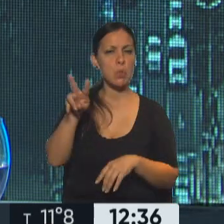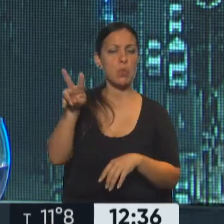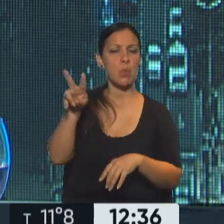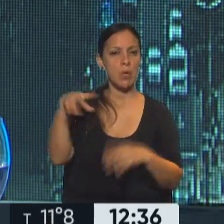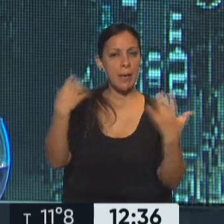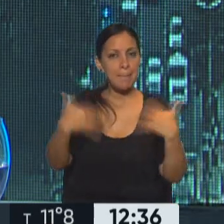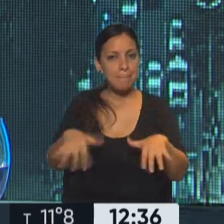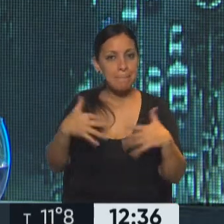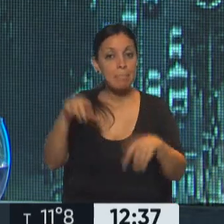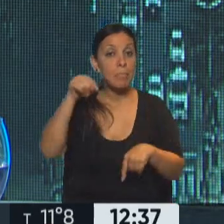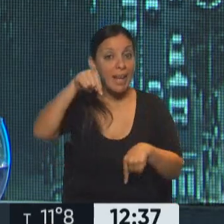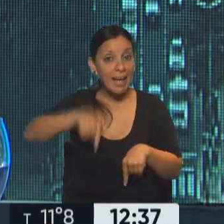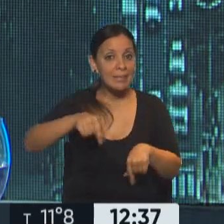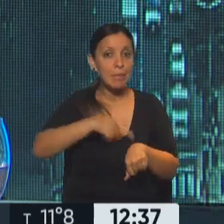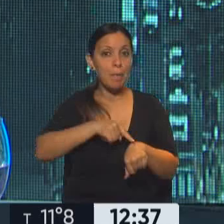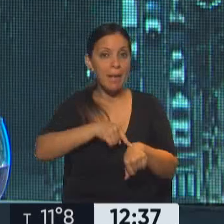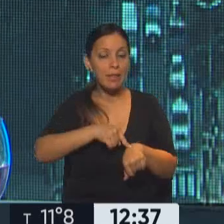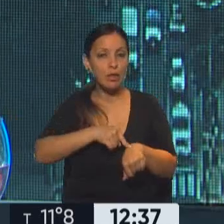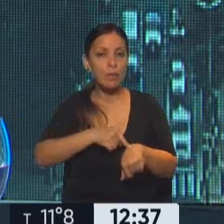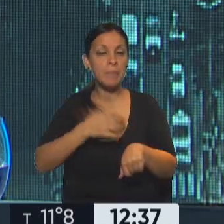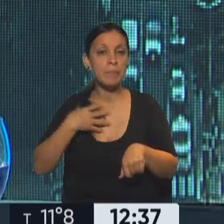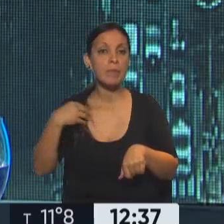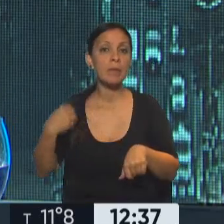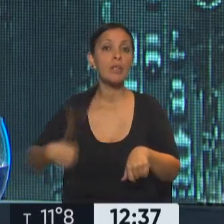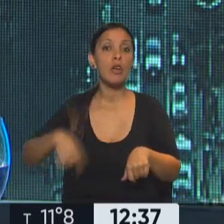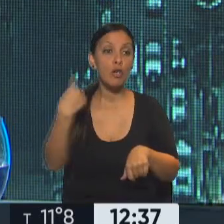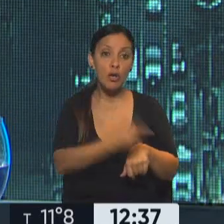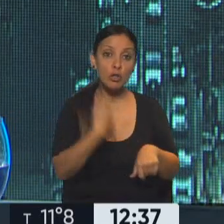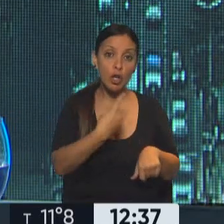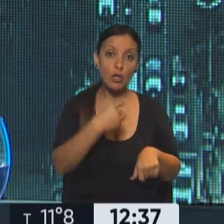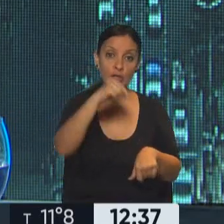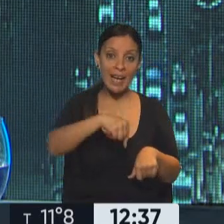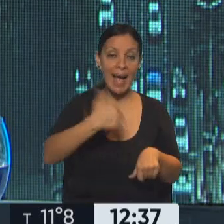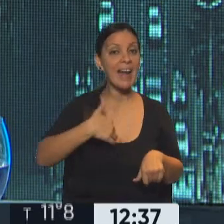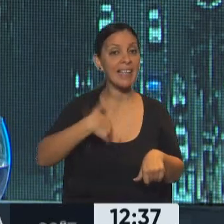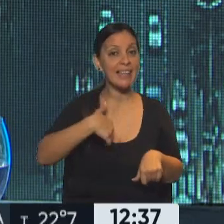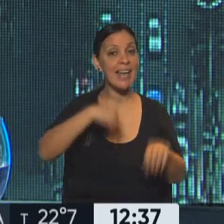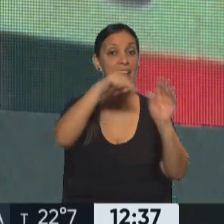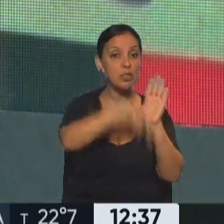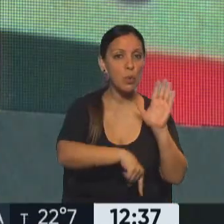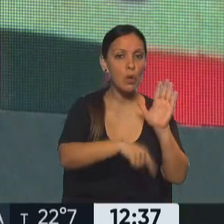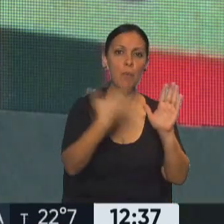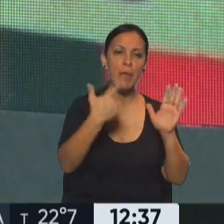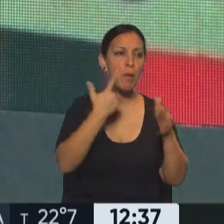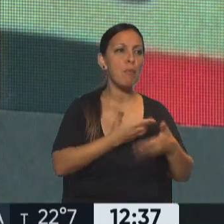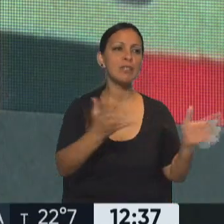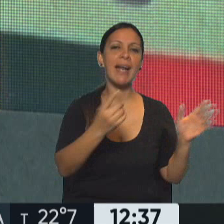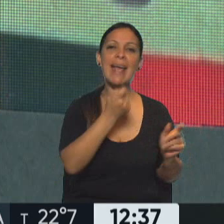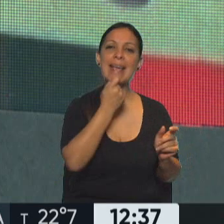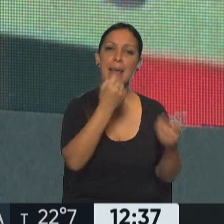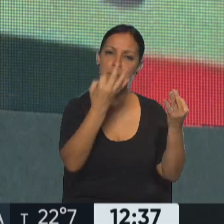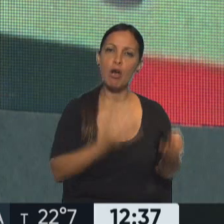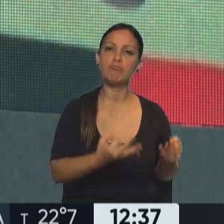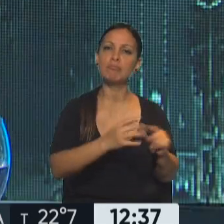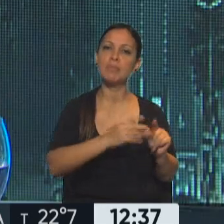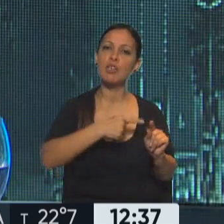en esta ocasión podemos ser ejemplares para el norte, ¿no? Ustedes vieron la habitación